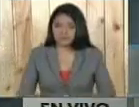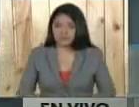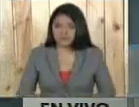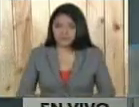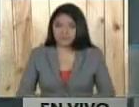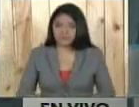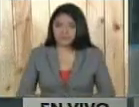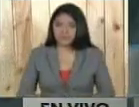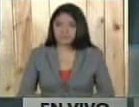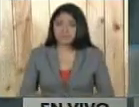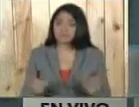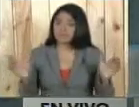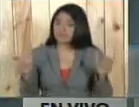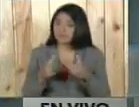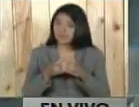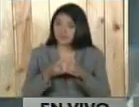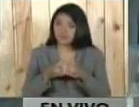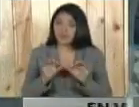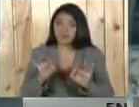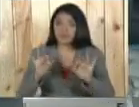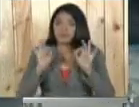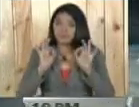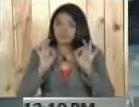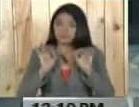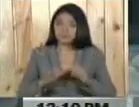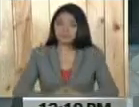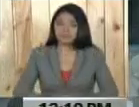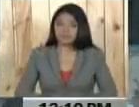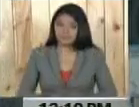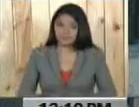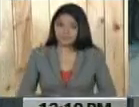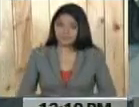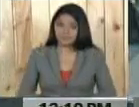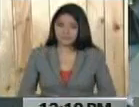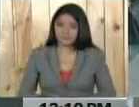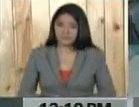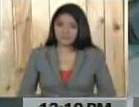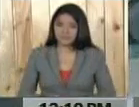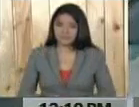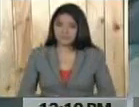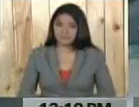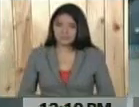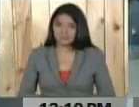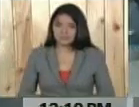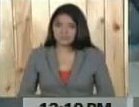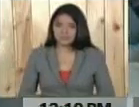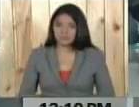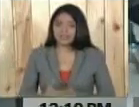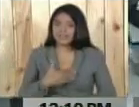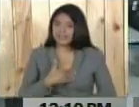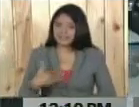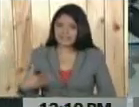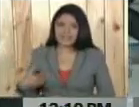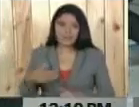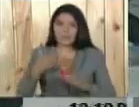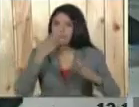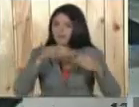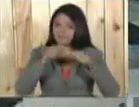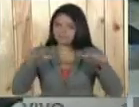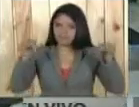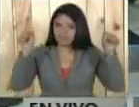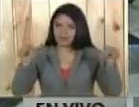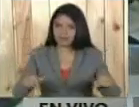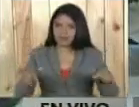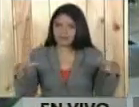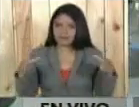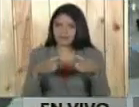para esta sesión, donde quiero que instalemos una sesión permanente.